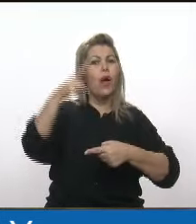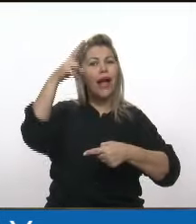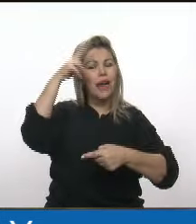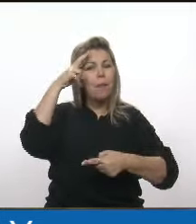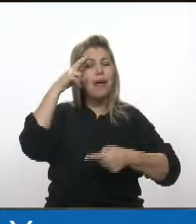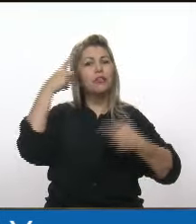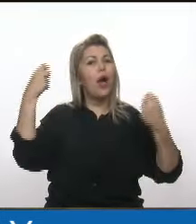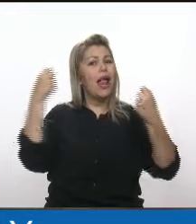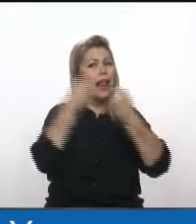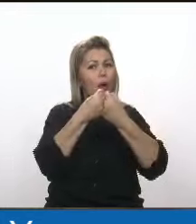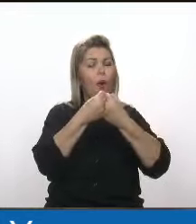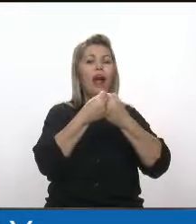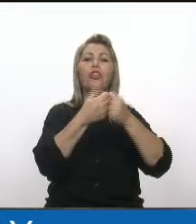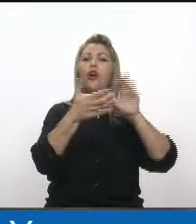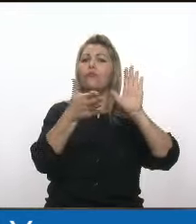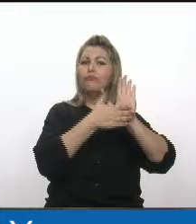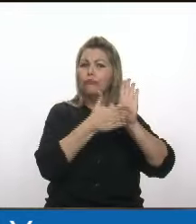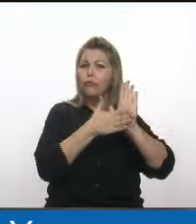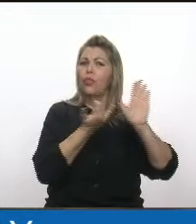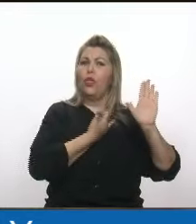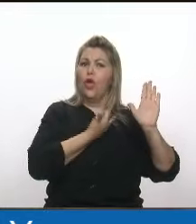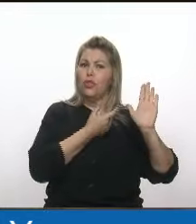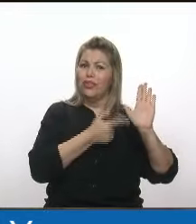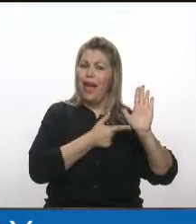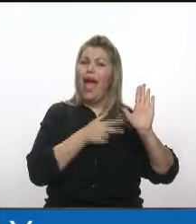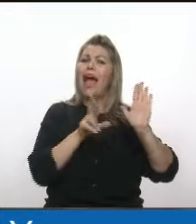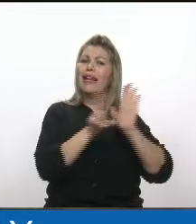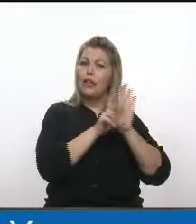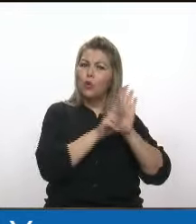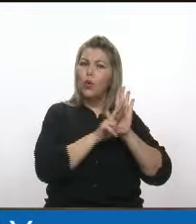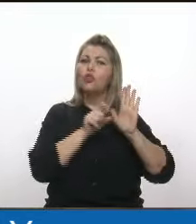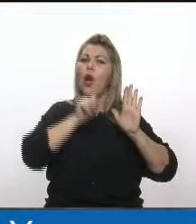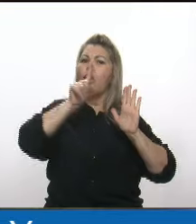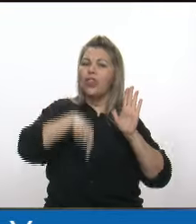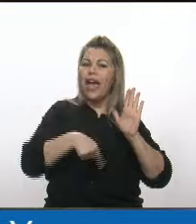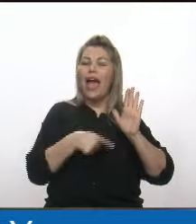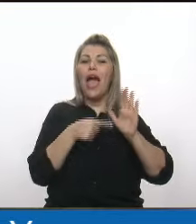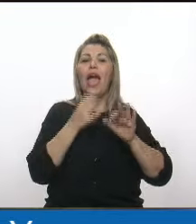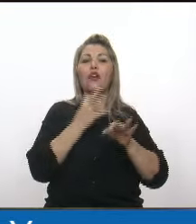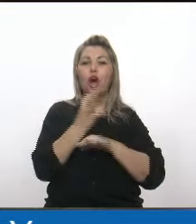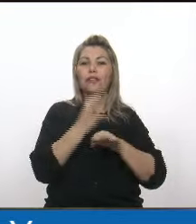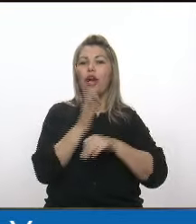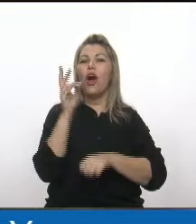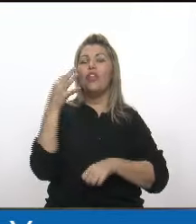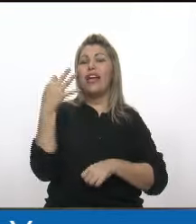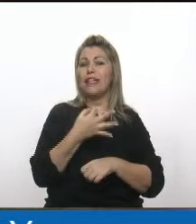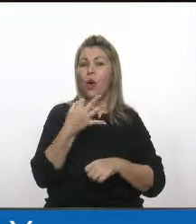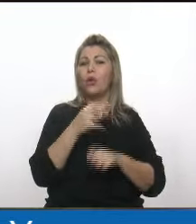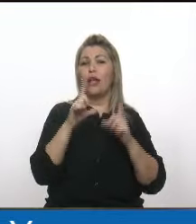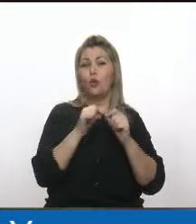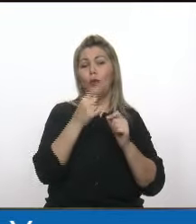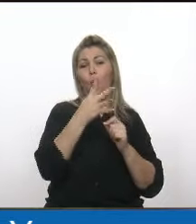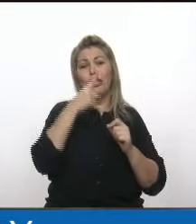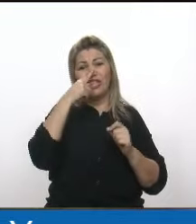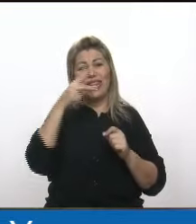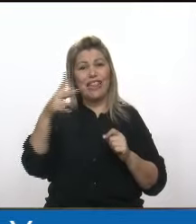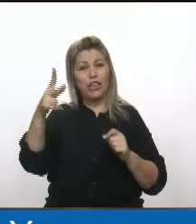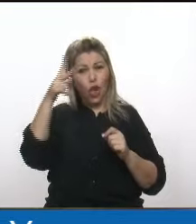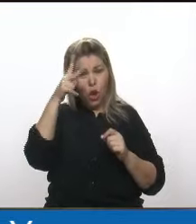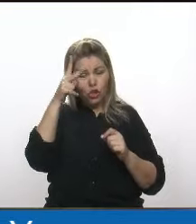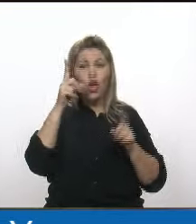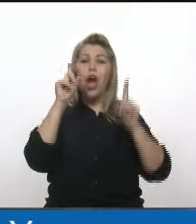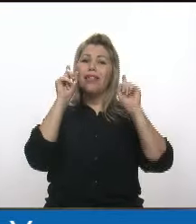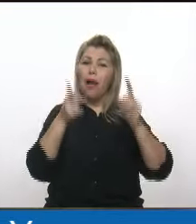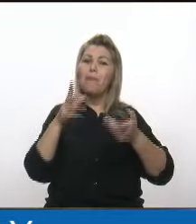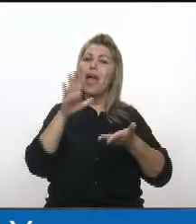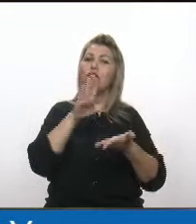plasmado entre otras cosas en la resolución del de seguridad 478 incluso sobre la